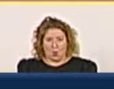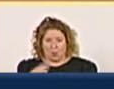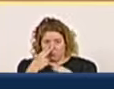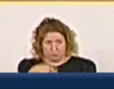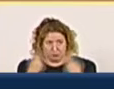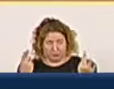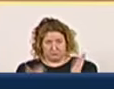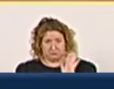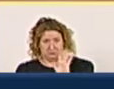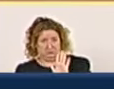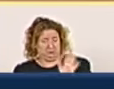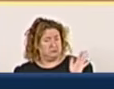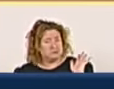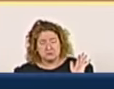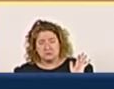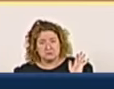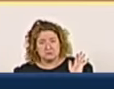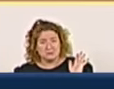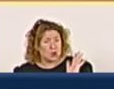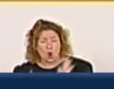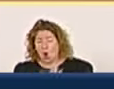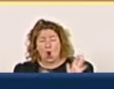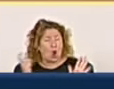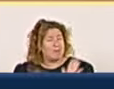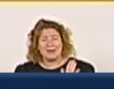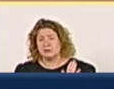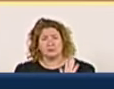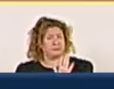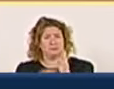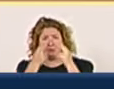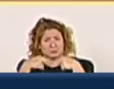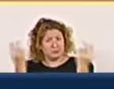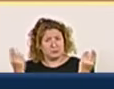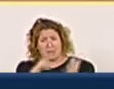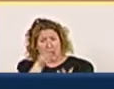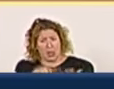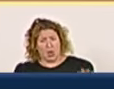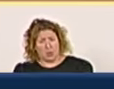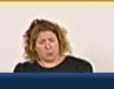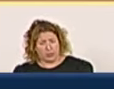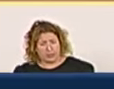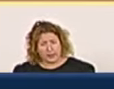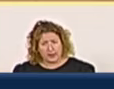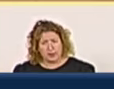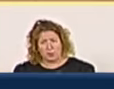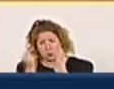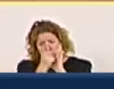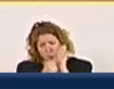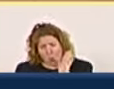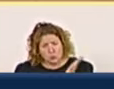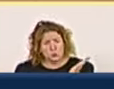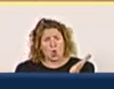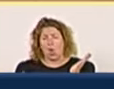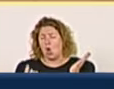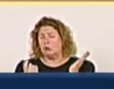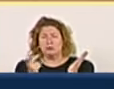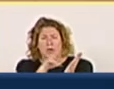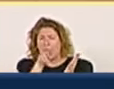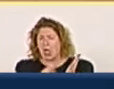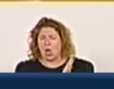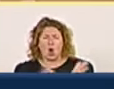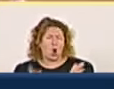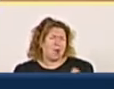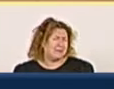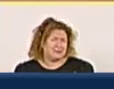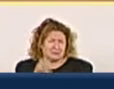Está publicado con su punto y su coma. Y lo que dice el acuerdo es lo que dice el acuerdo, no lo que